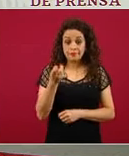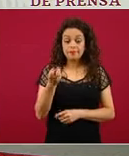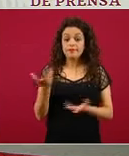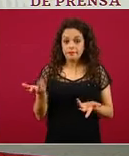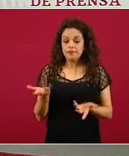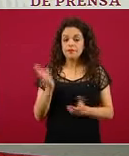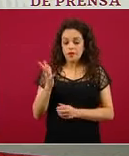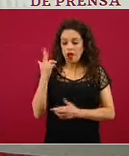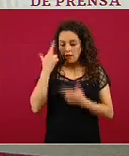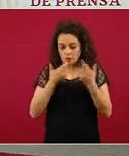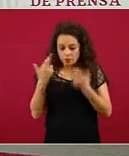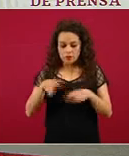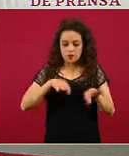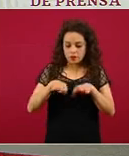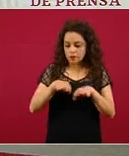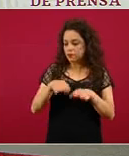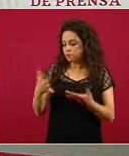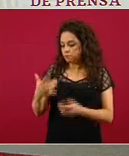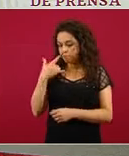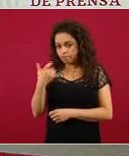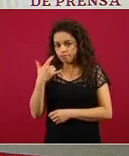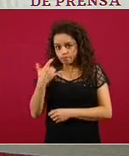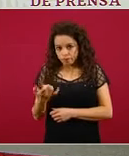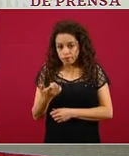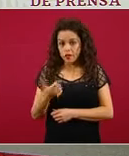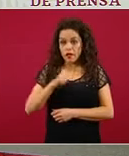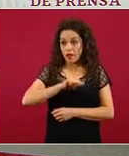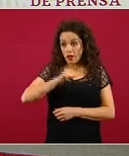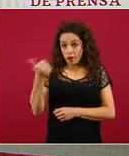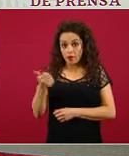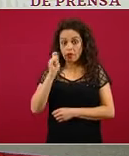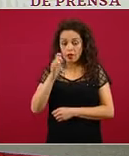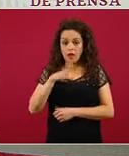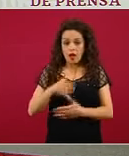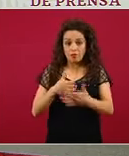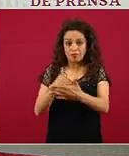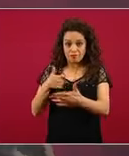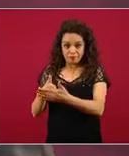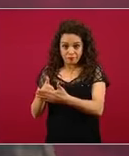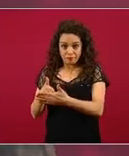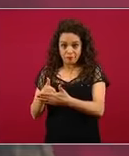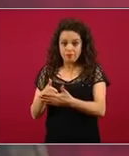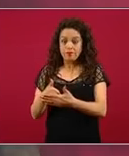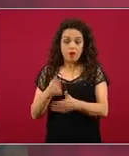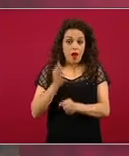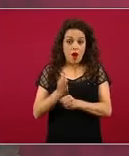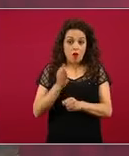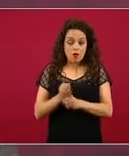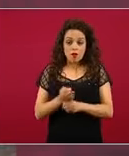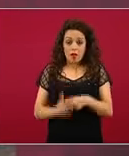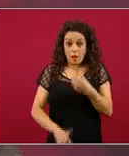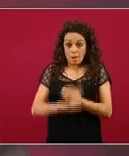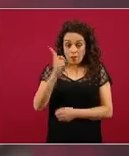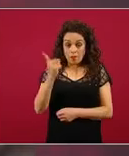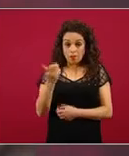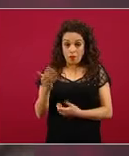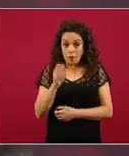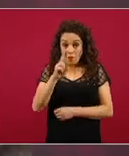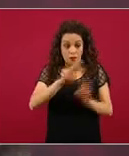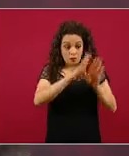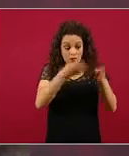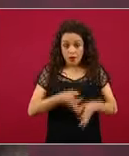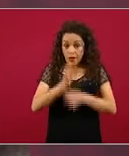y hay algunos factores limitantes, hoy ya no son los ventiladores, porque en su momento adquirimos los ventiladores o se fabricaron